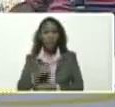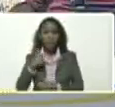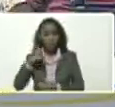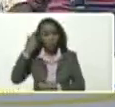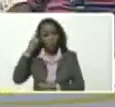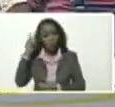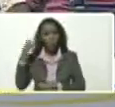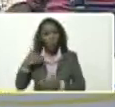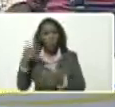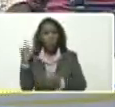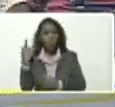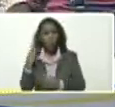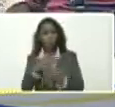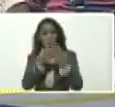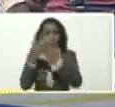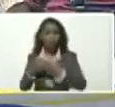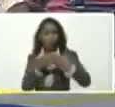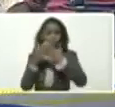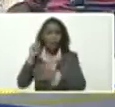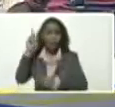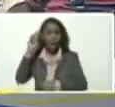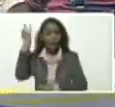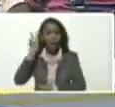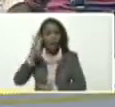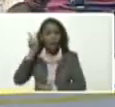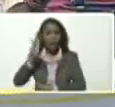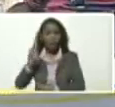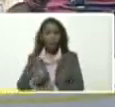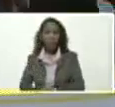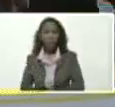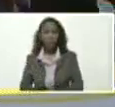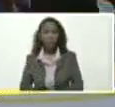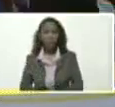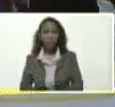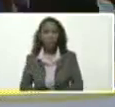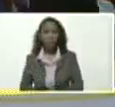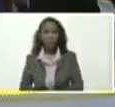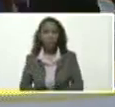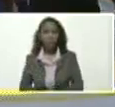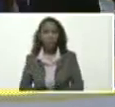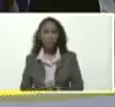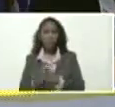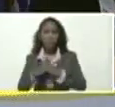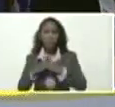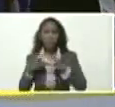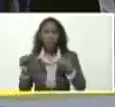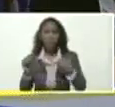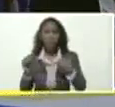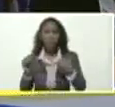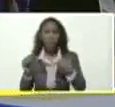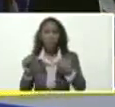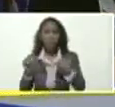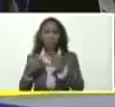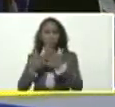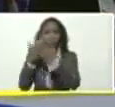en el Liceo José Ábalos, ahí en el Valle. ¿Ah? Todos los que nos